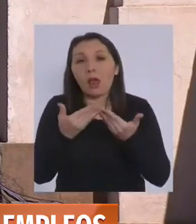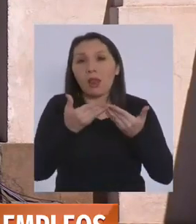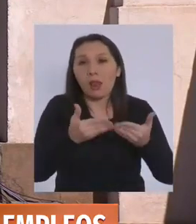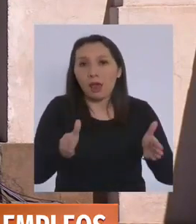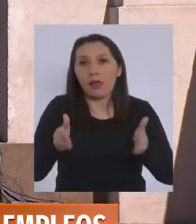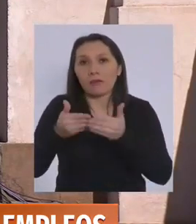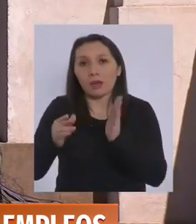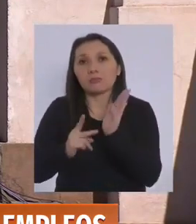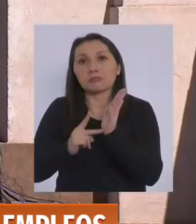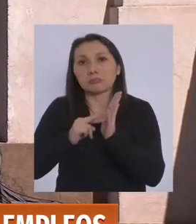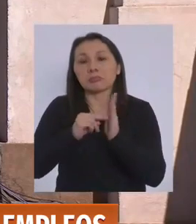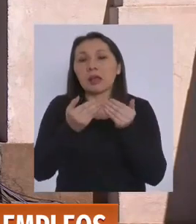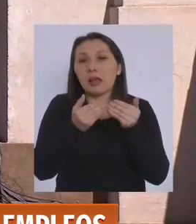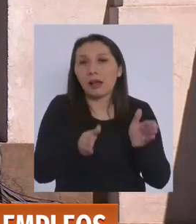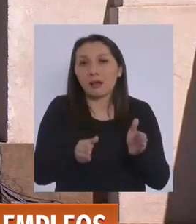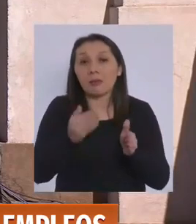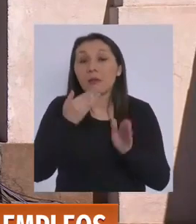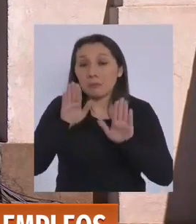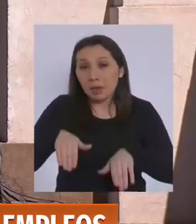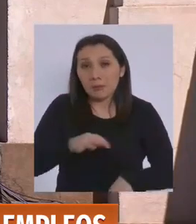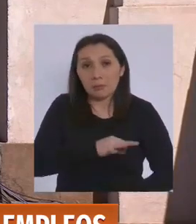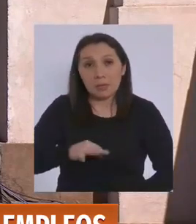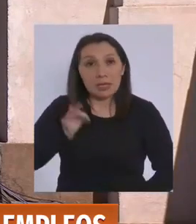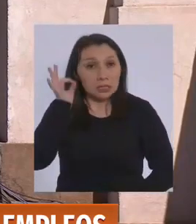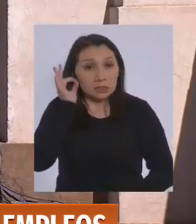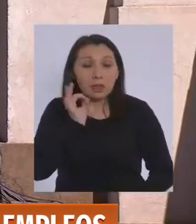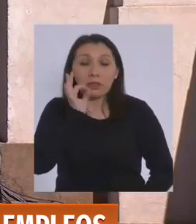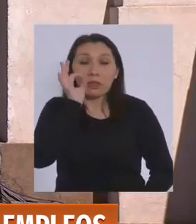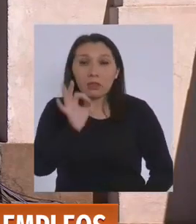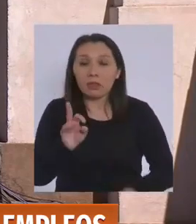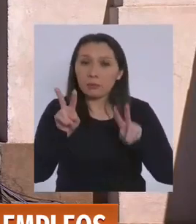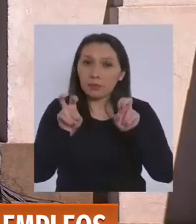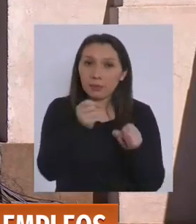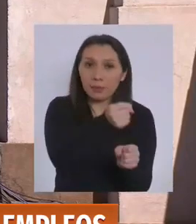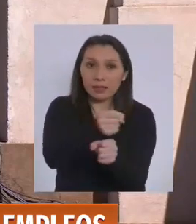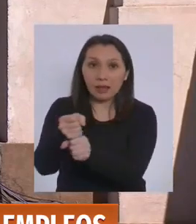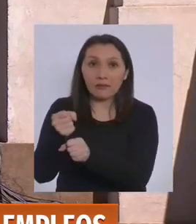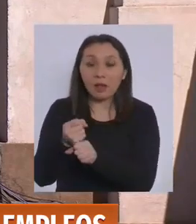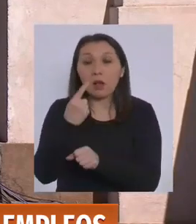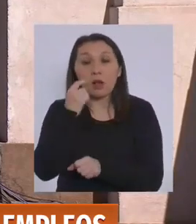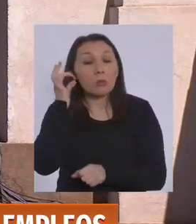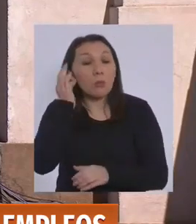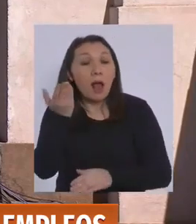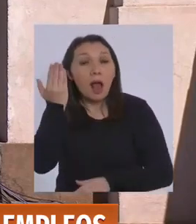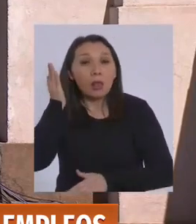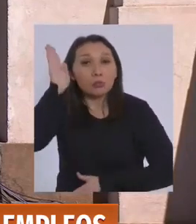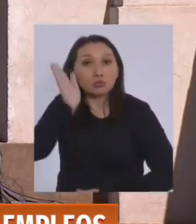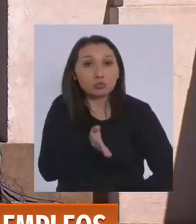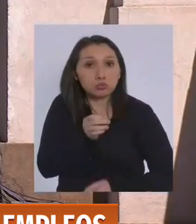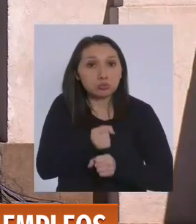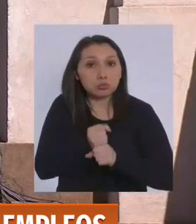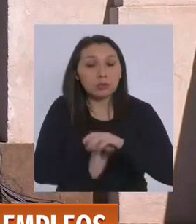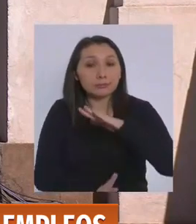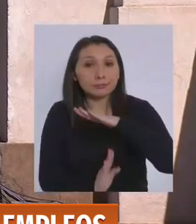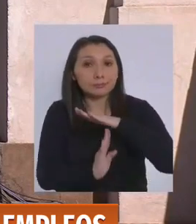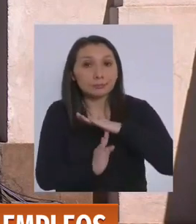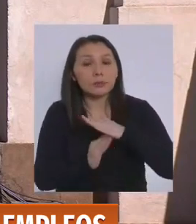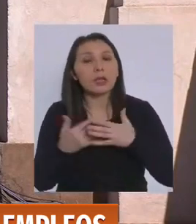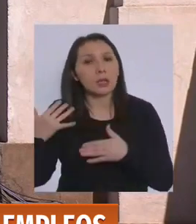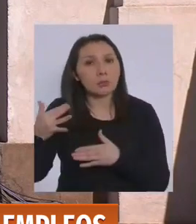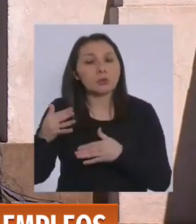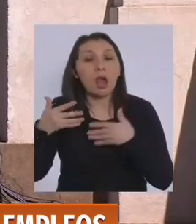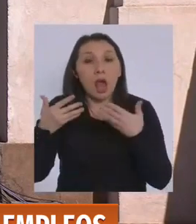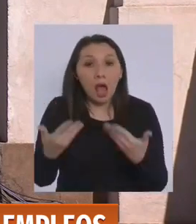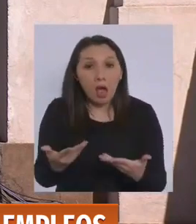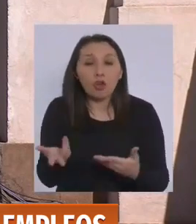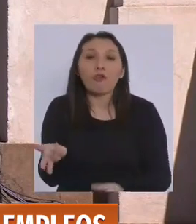apertura gradual. La misma ministra ha señalado que en el caso de los trabajadores y trabajadoras suspendidas había un contingente